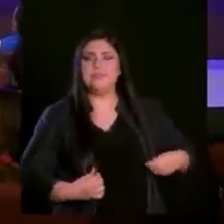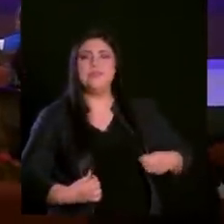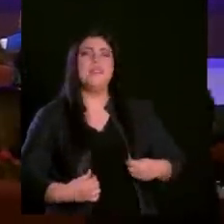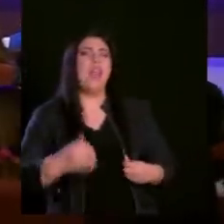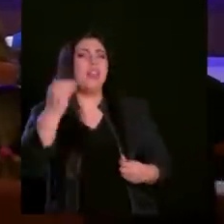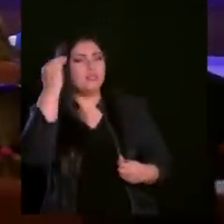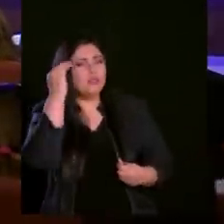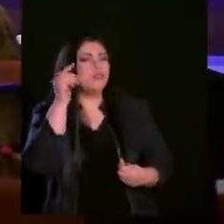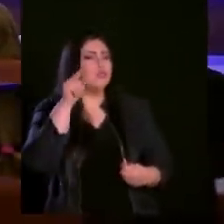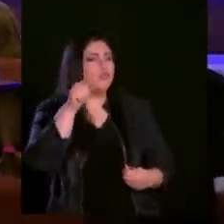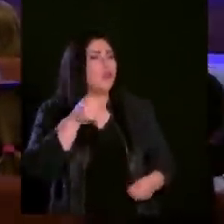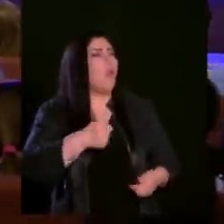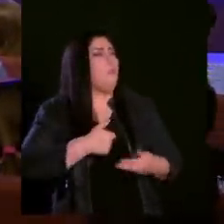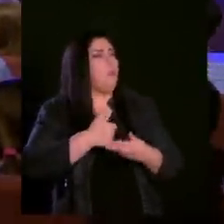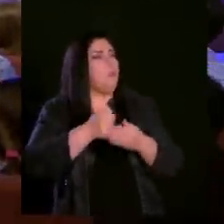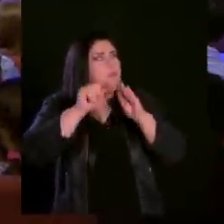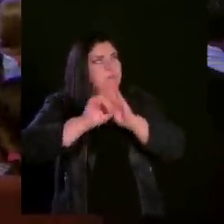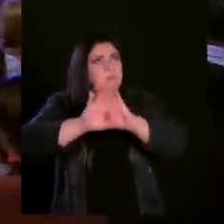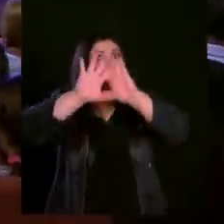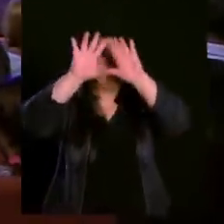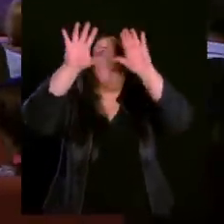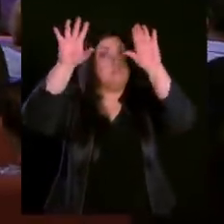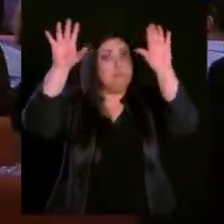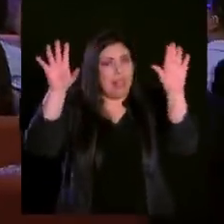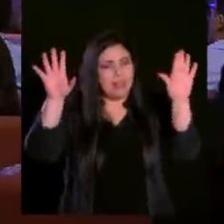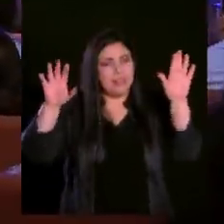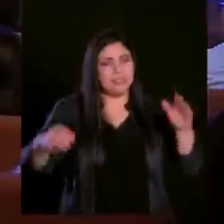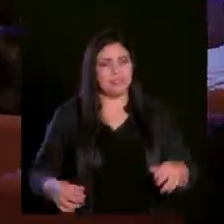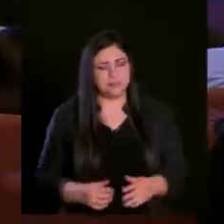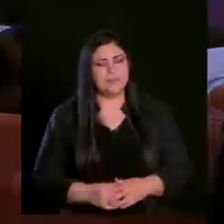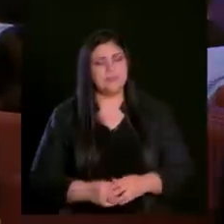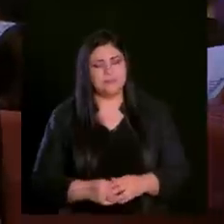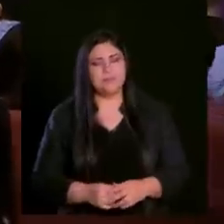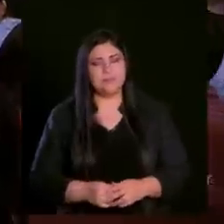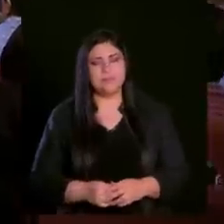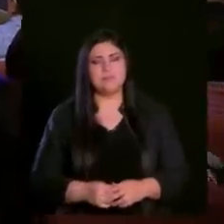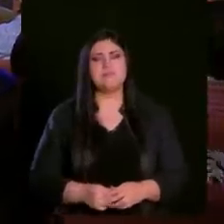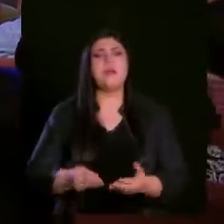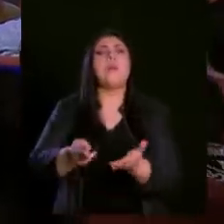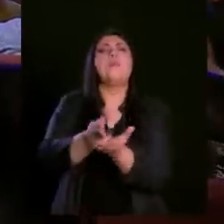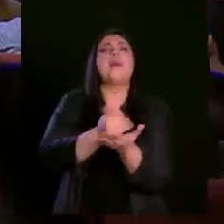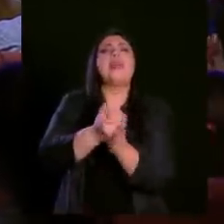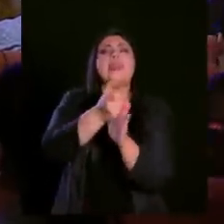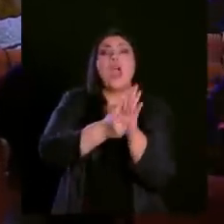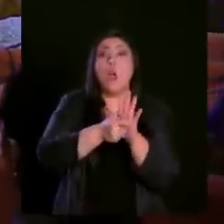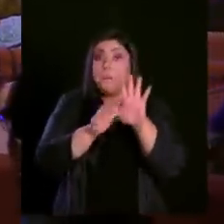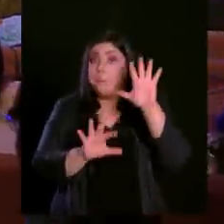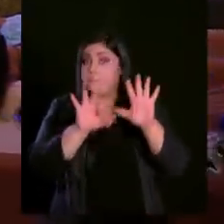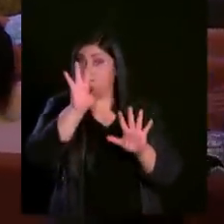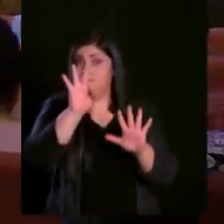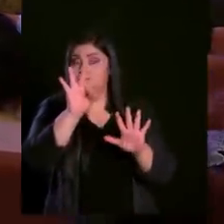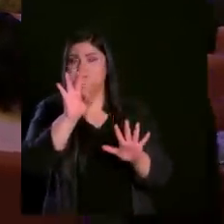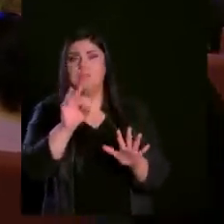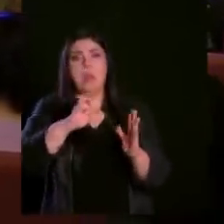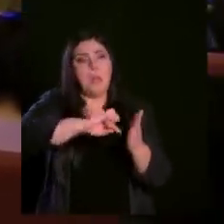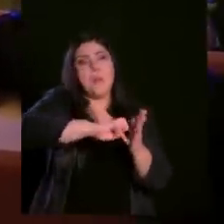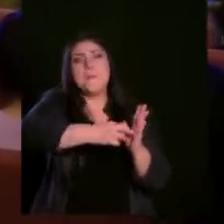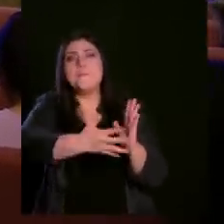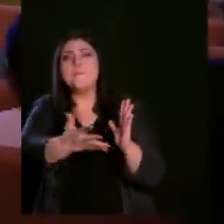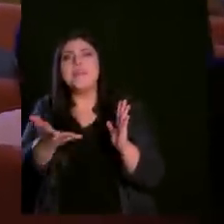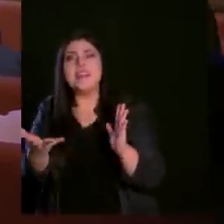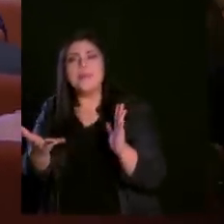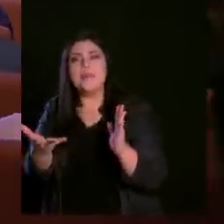servir en cualquier momento y en cualquier lugar en Mateo capítulo 13 aparece la parábola del